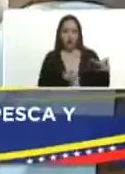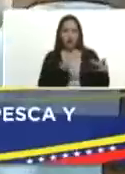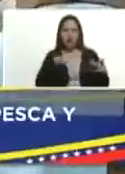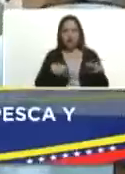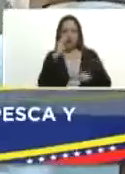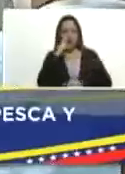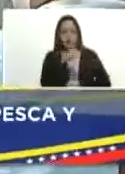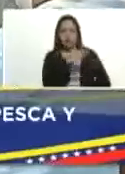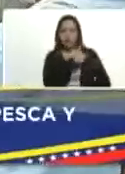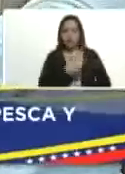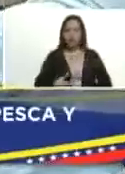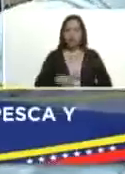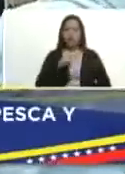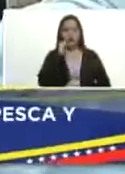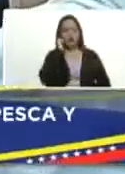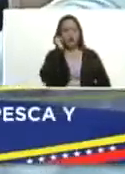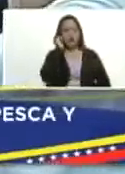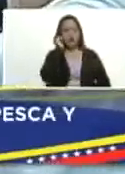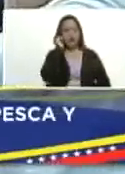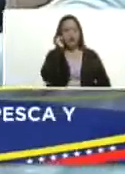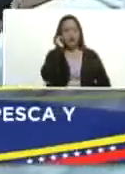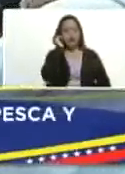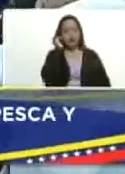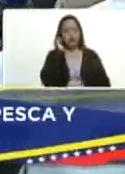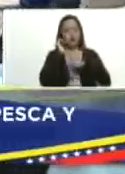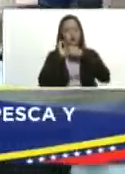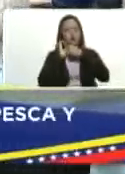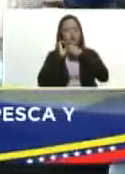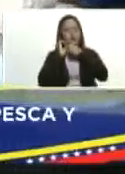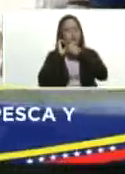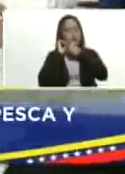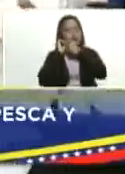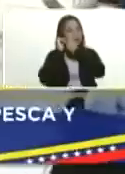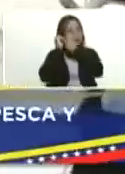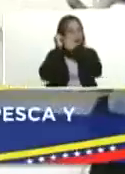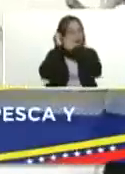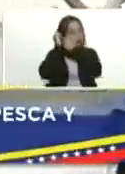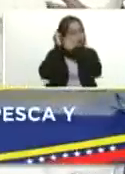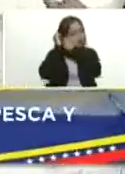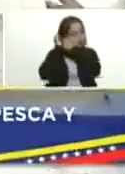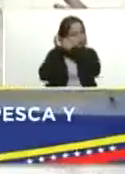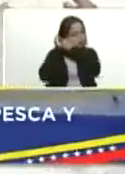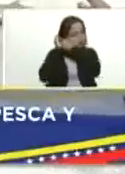señor presidente, ¿verdad? Ellas son las fileteadoras que tenemos por acá.